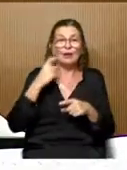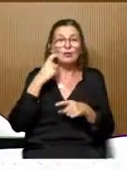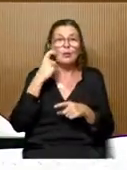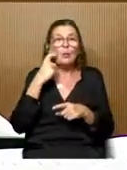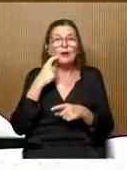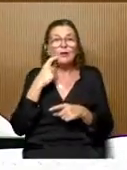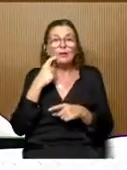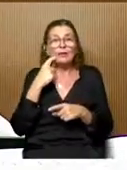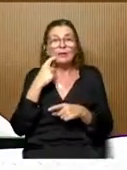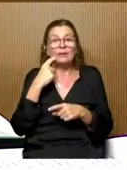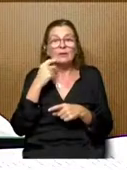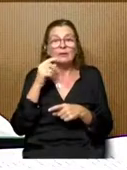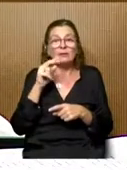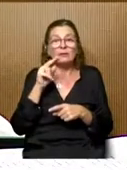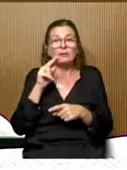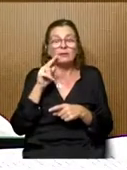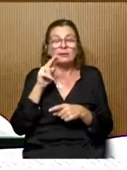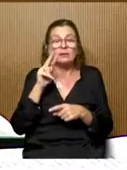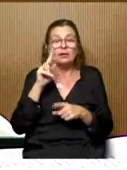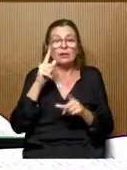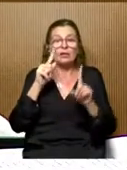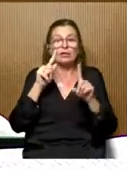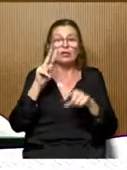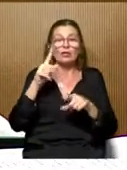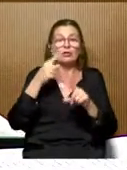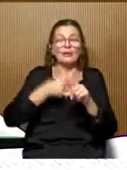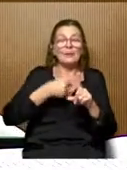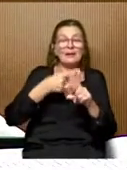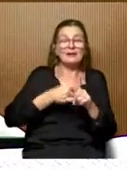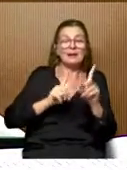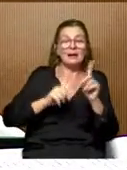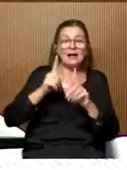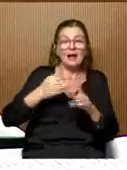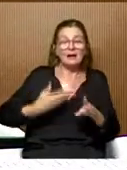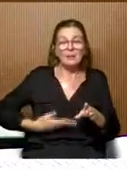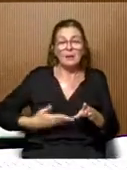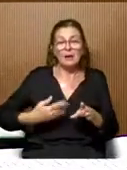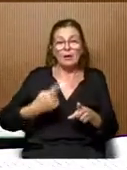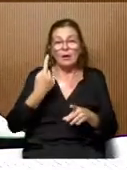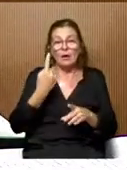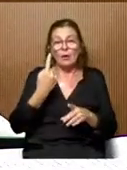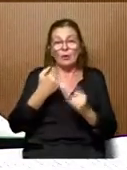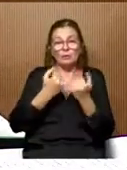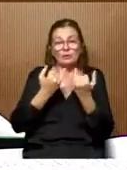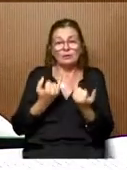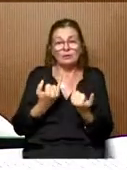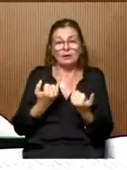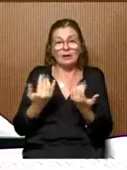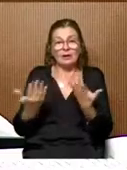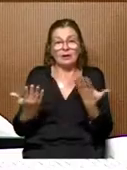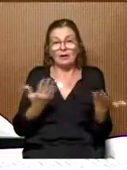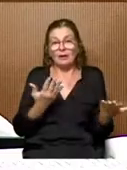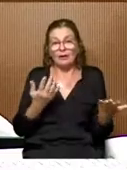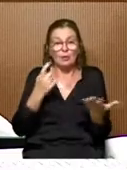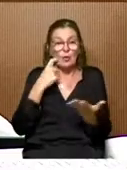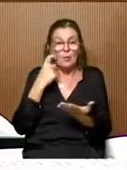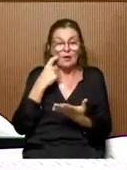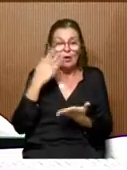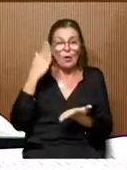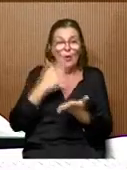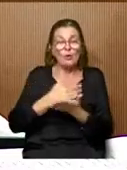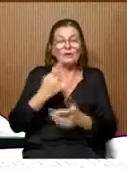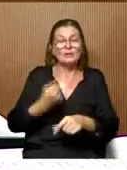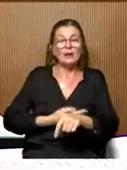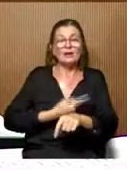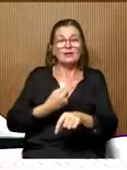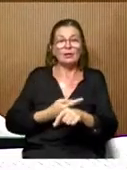Si es en 12 meses que alguien vivió hambre o es en un día. Sucedió en las últimas horas, permíteme decir esto.